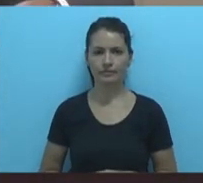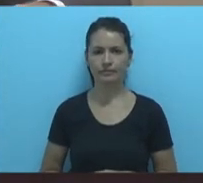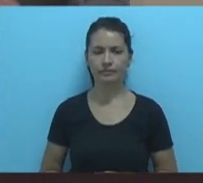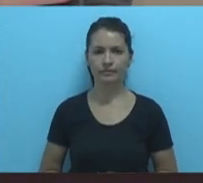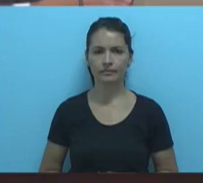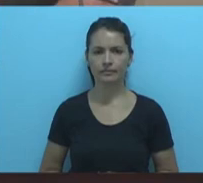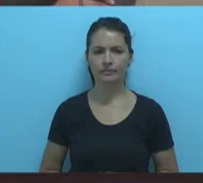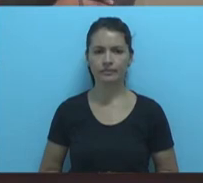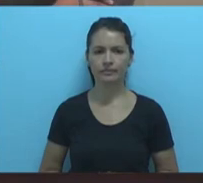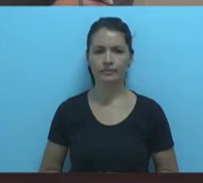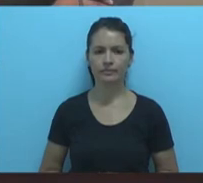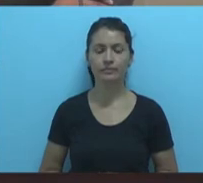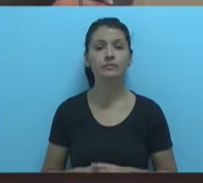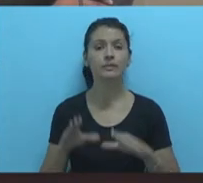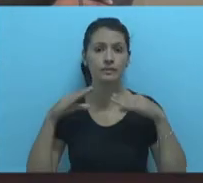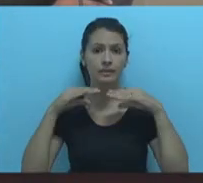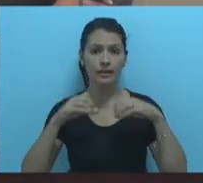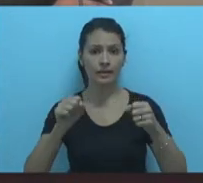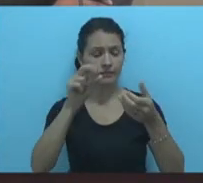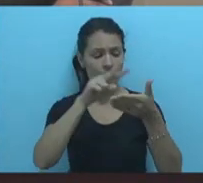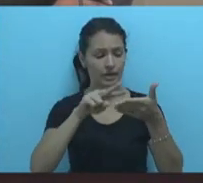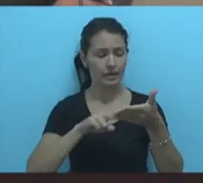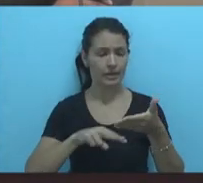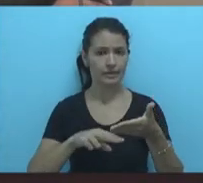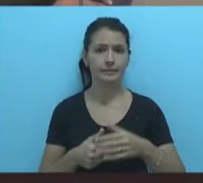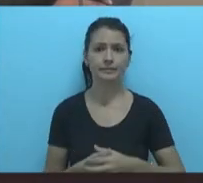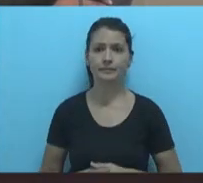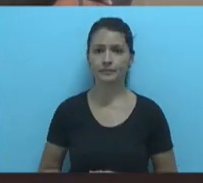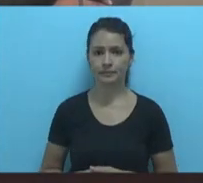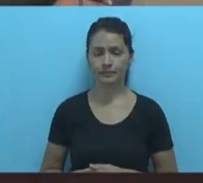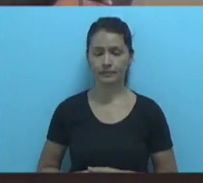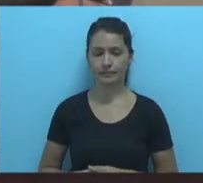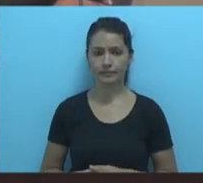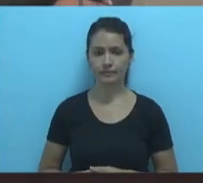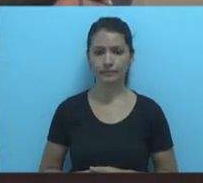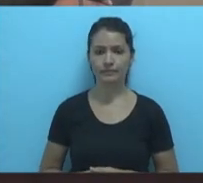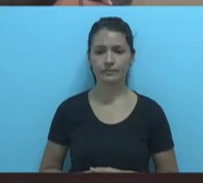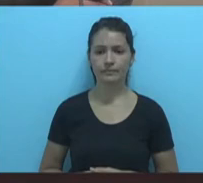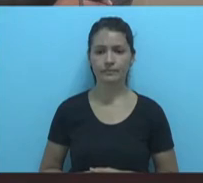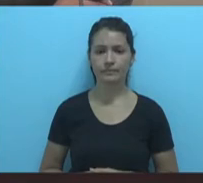sido giradas. Por secretaría se dará lectura. Sí, diputado Rubio tiene la palabra.